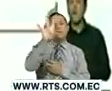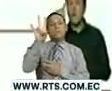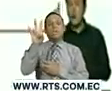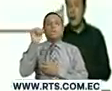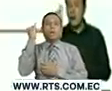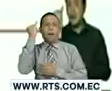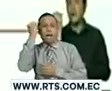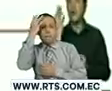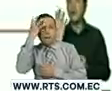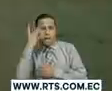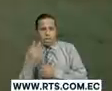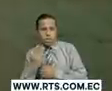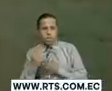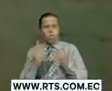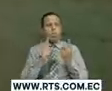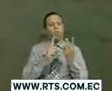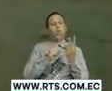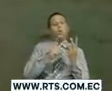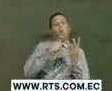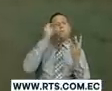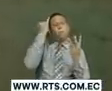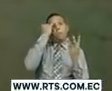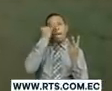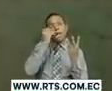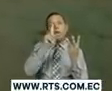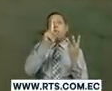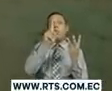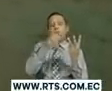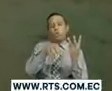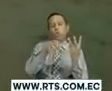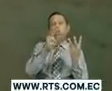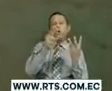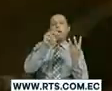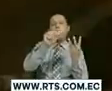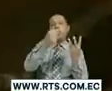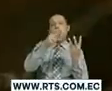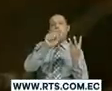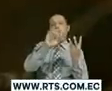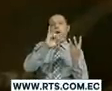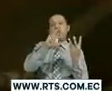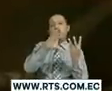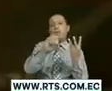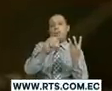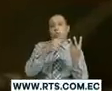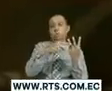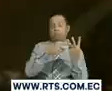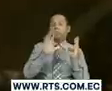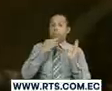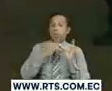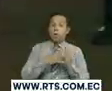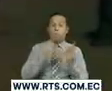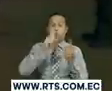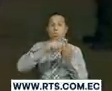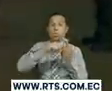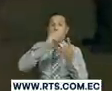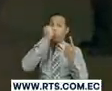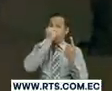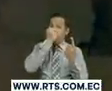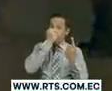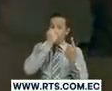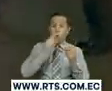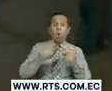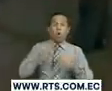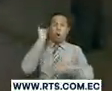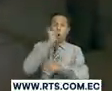únicamente el cantón Aguarico. En semáforo amarillo, el toque de queda es de 21 horas a 5 de la mañana. Los